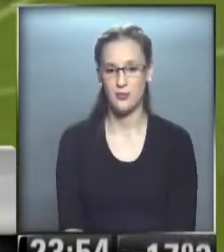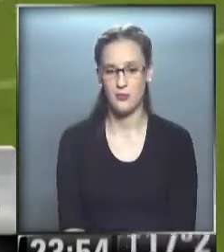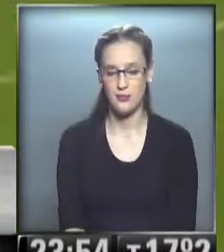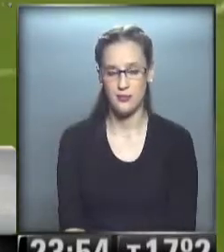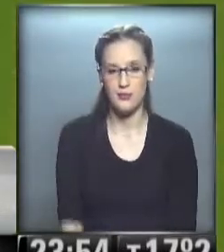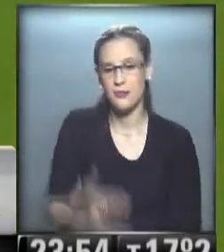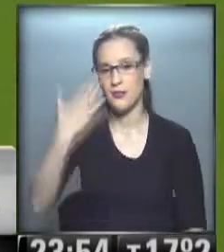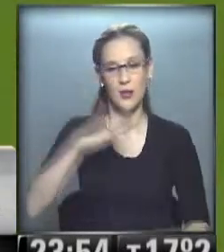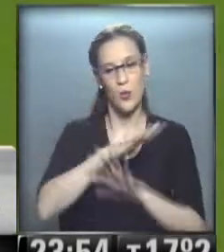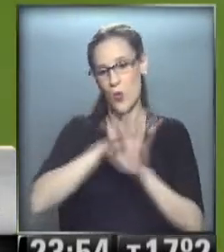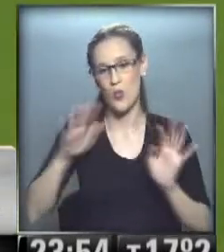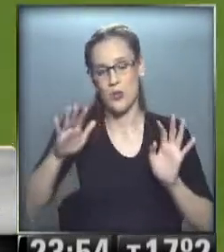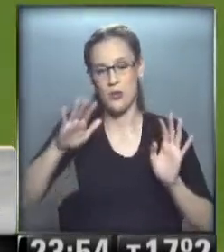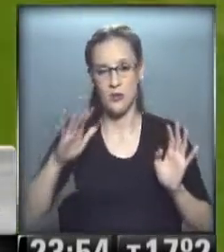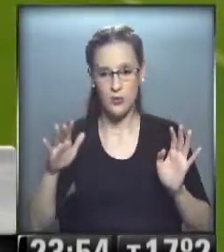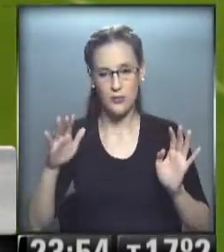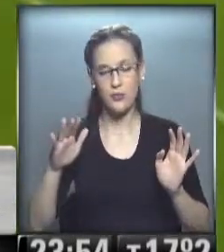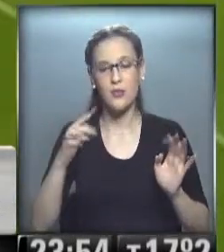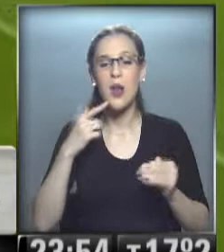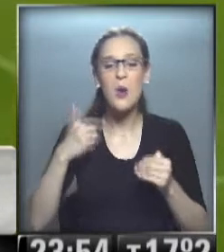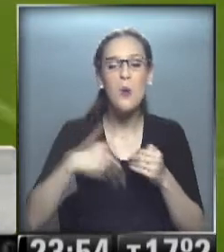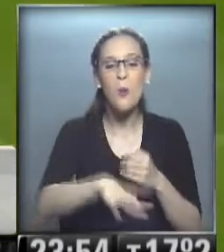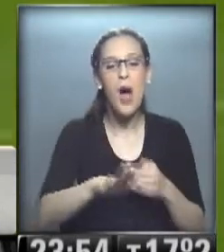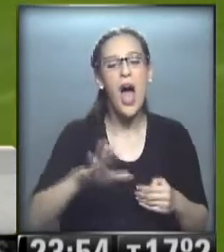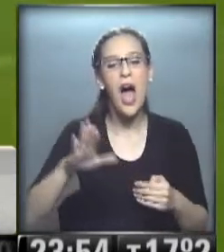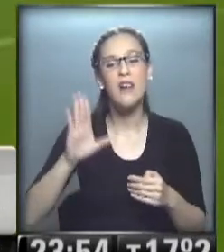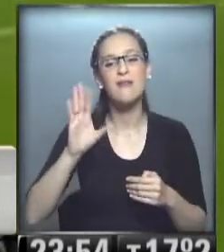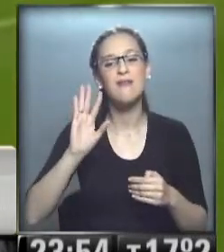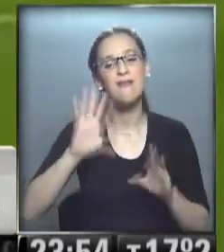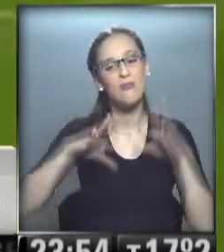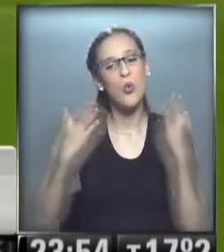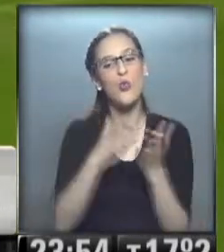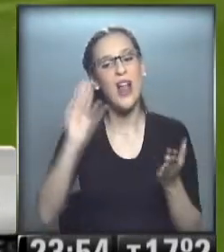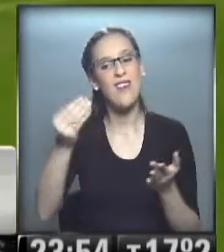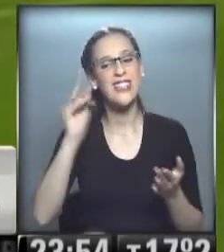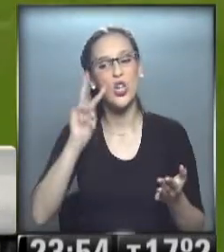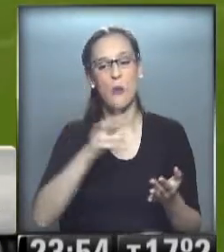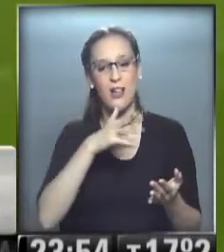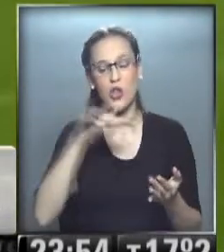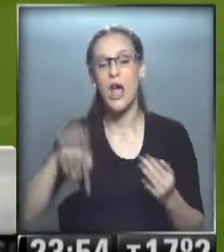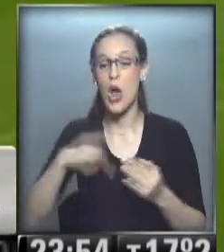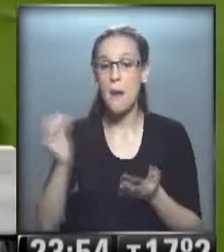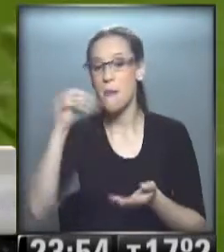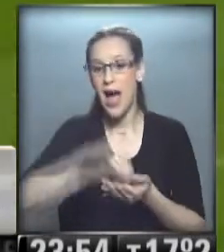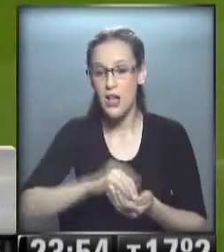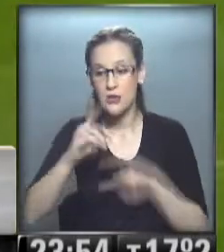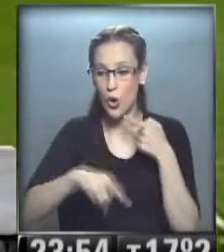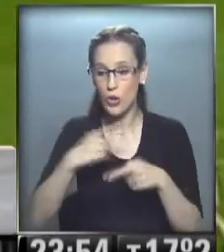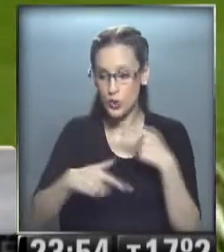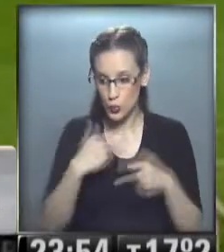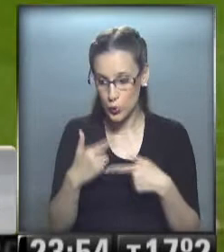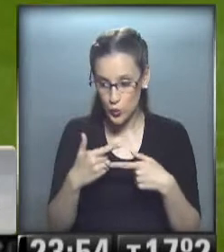entonces la clasificación al próximo Mundial. Seguimos ahora repasando, en este